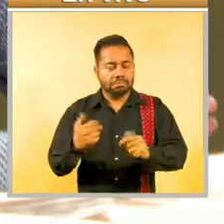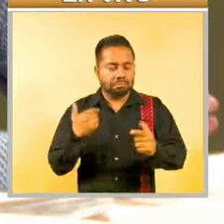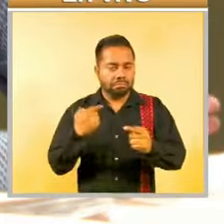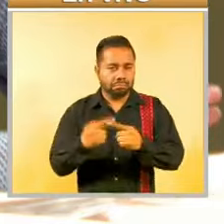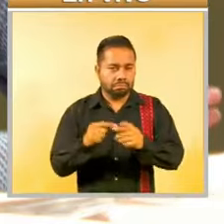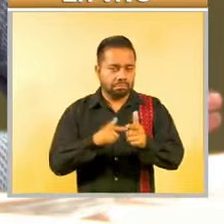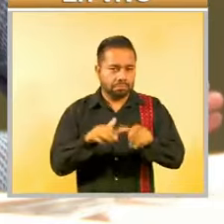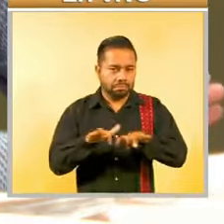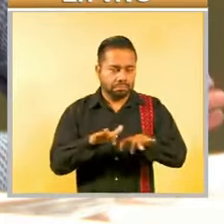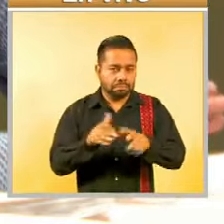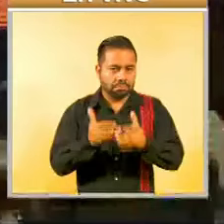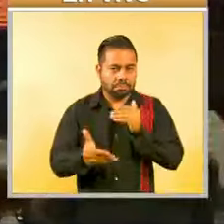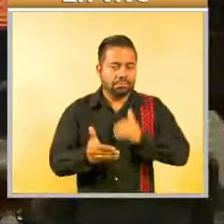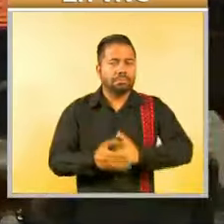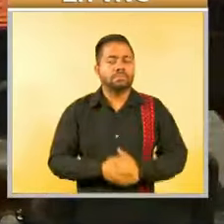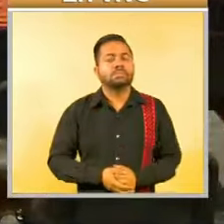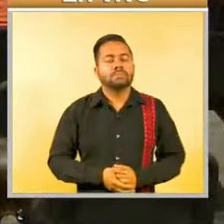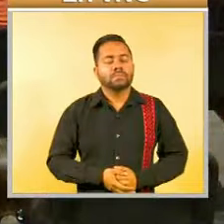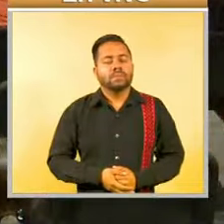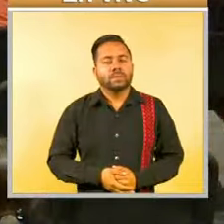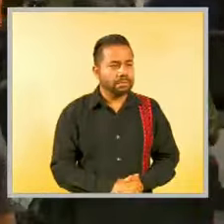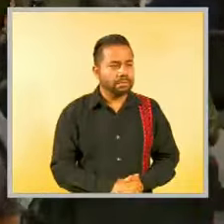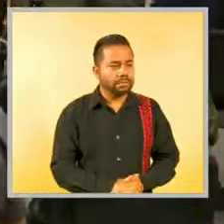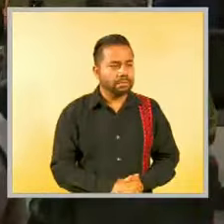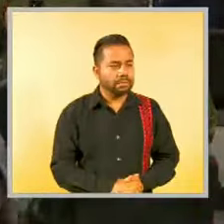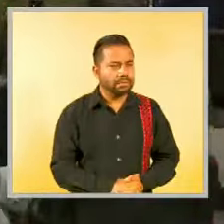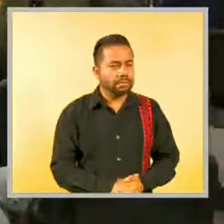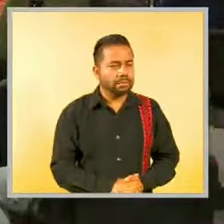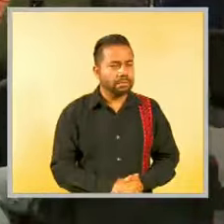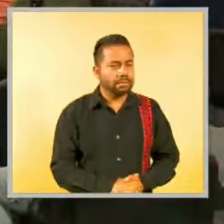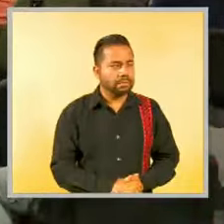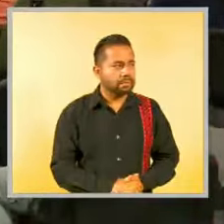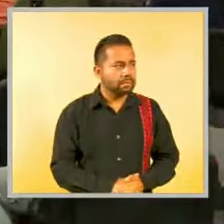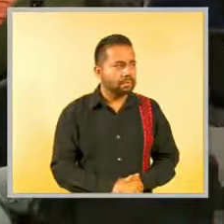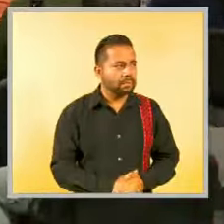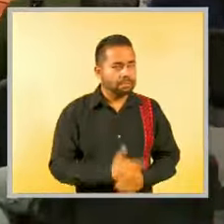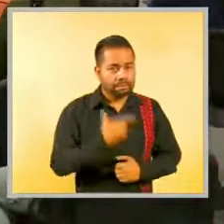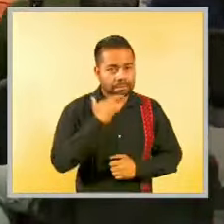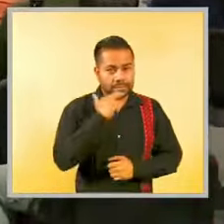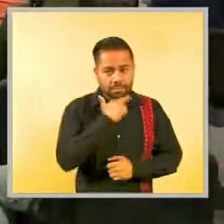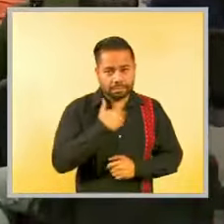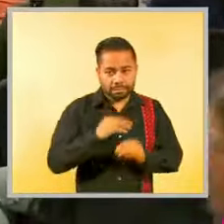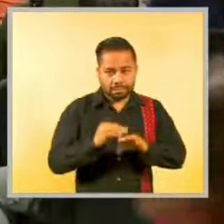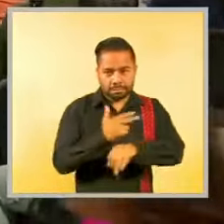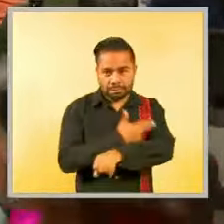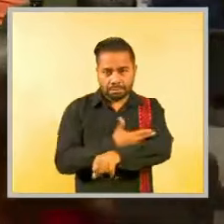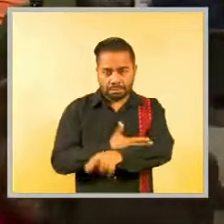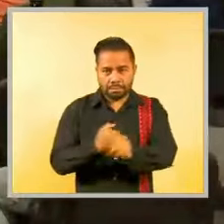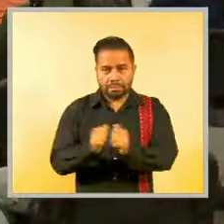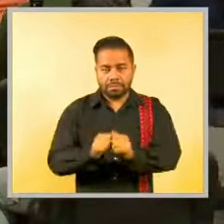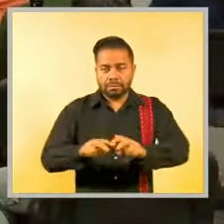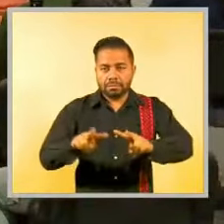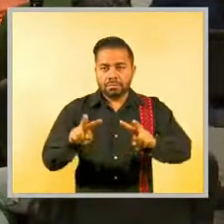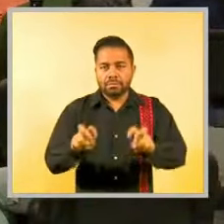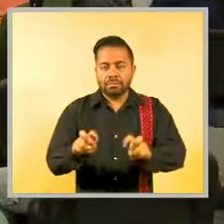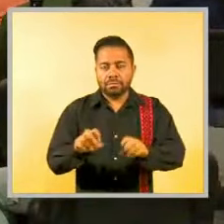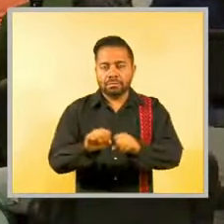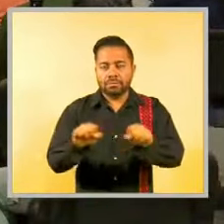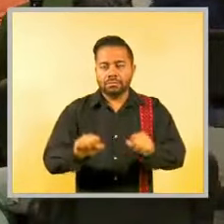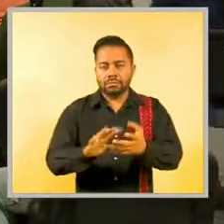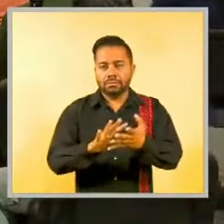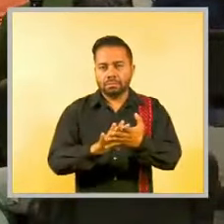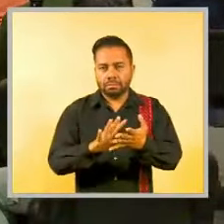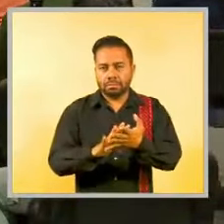trabajando actualmente Pues sí eh hemos sido muy transparentes con el tema eh del sistema